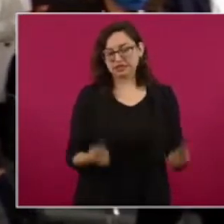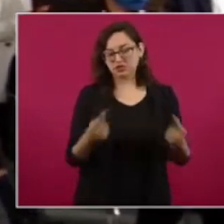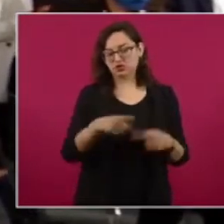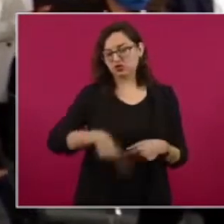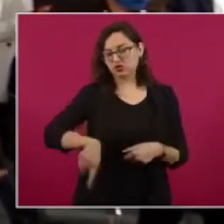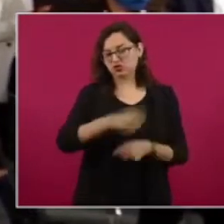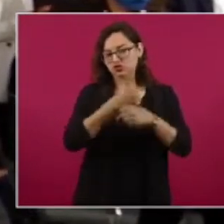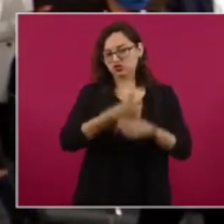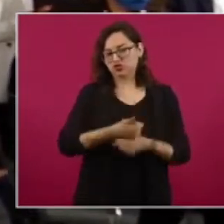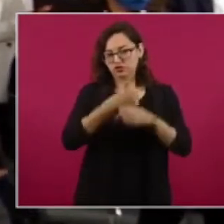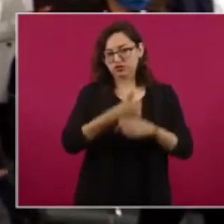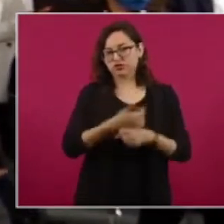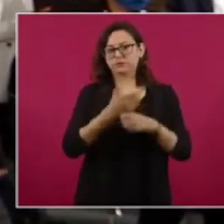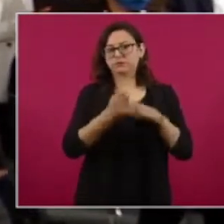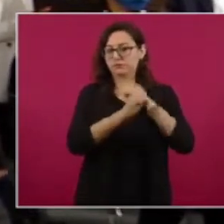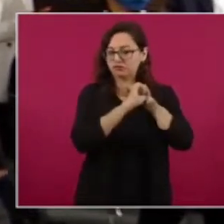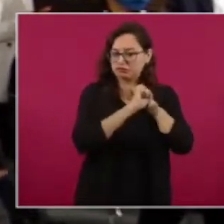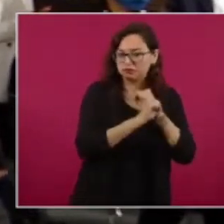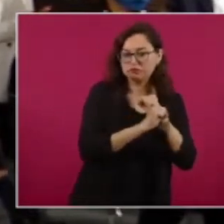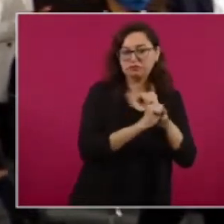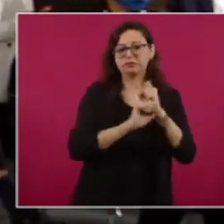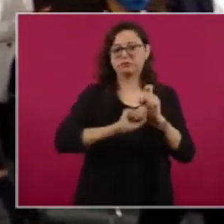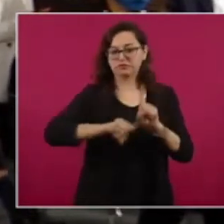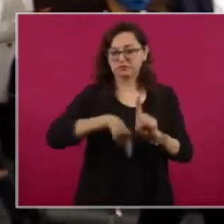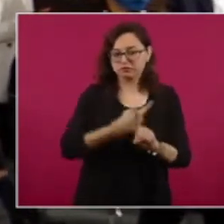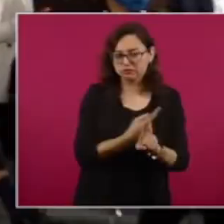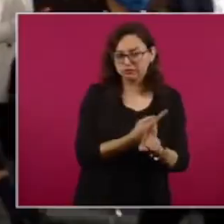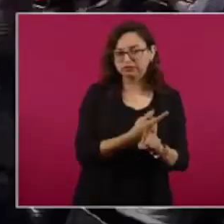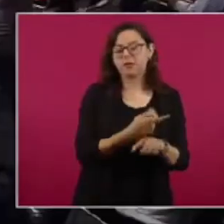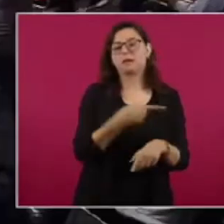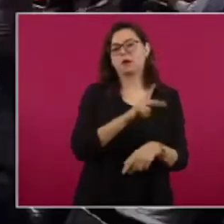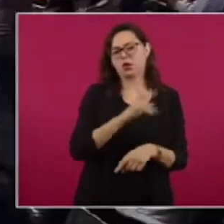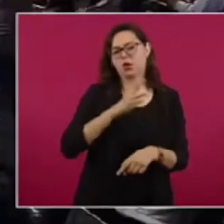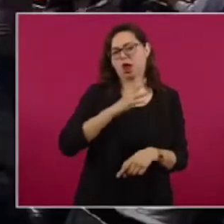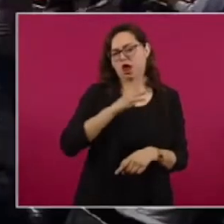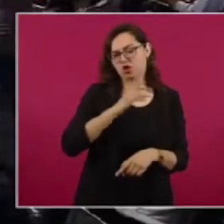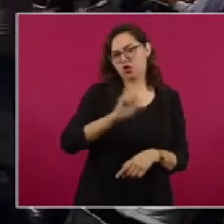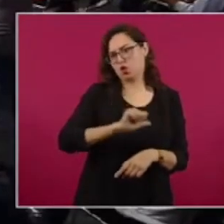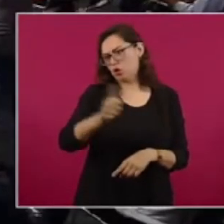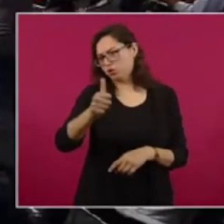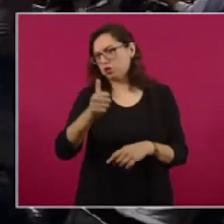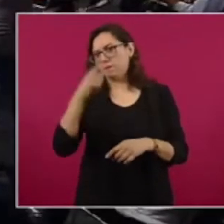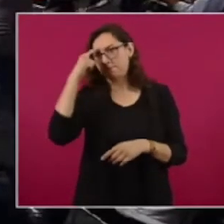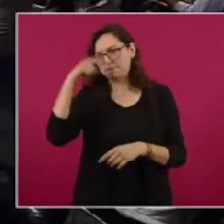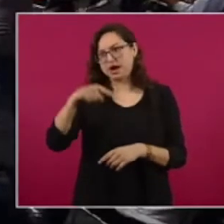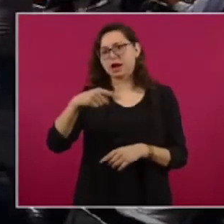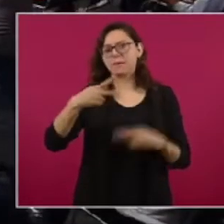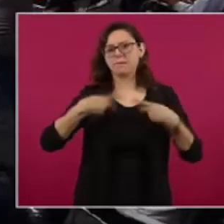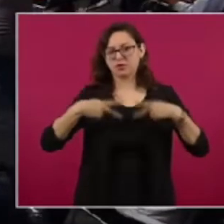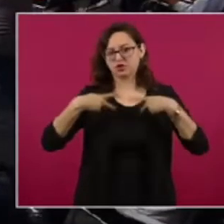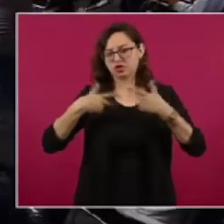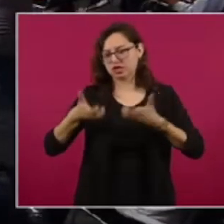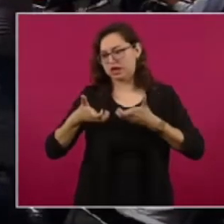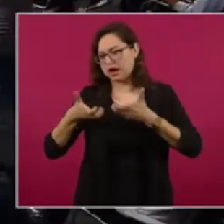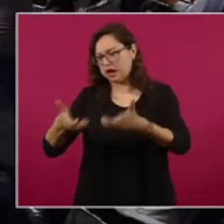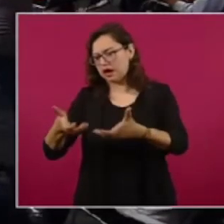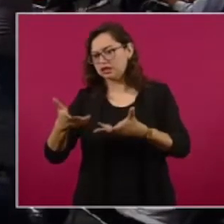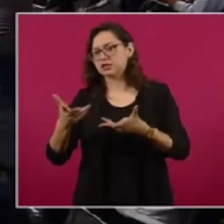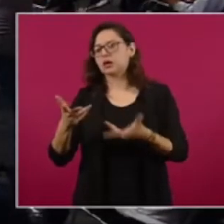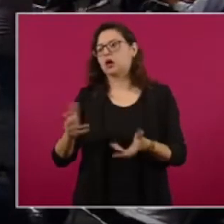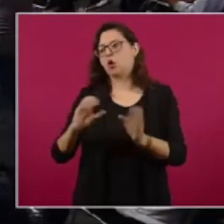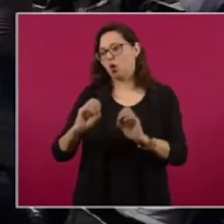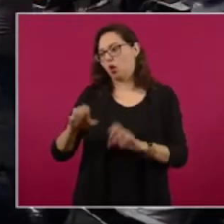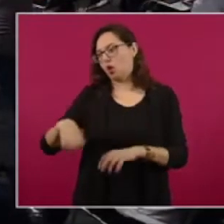de personas, pero también pueden ser personas en situación de calle o adultos mayores, no